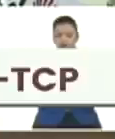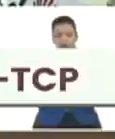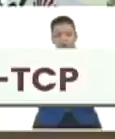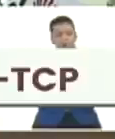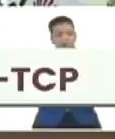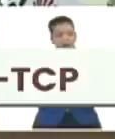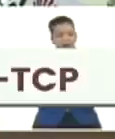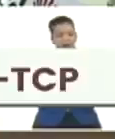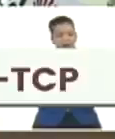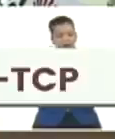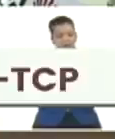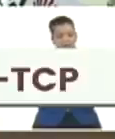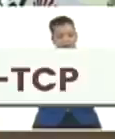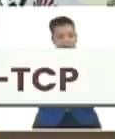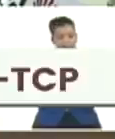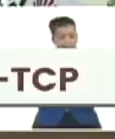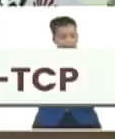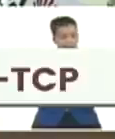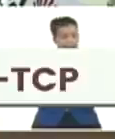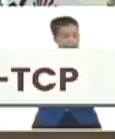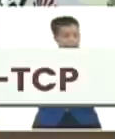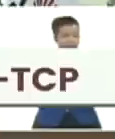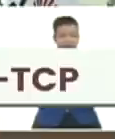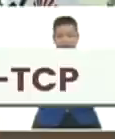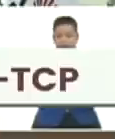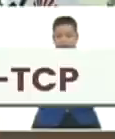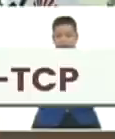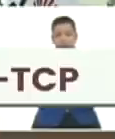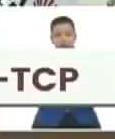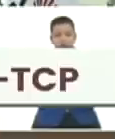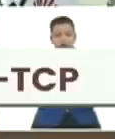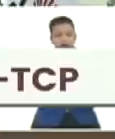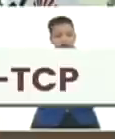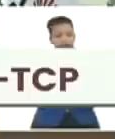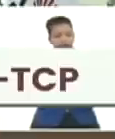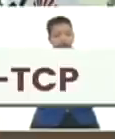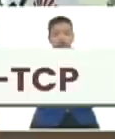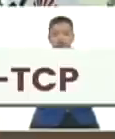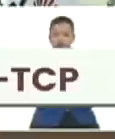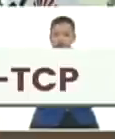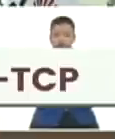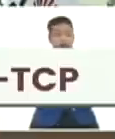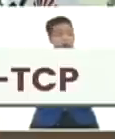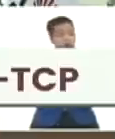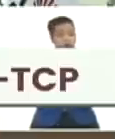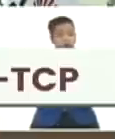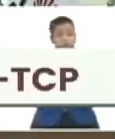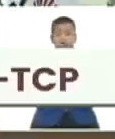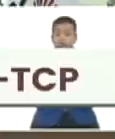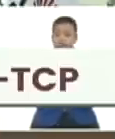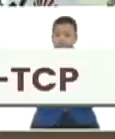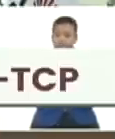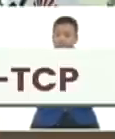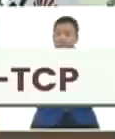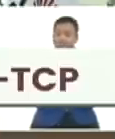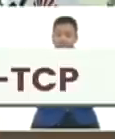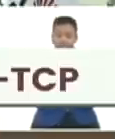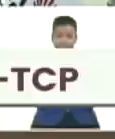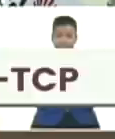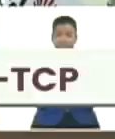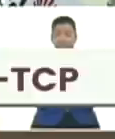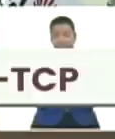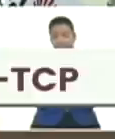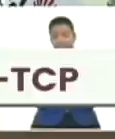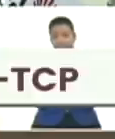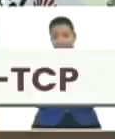sin excepción, para encontrar soluciones efectivas a los grandes problemas que afectan al hemisferio. La